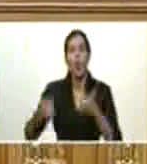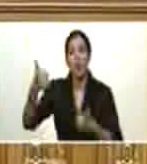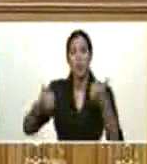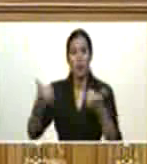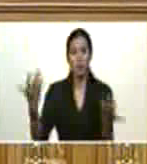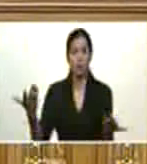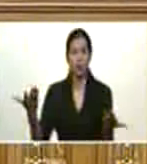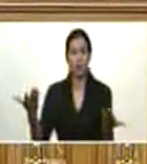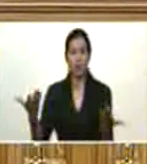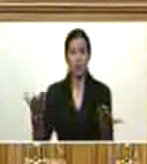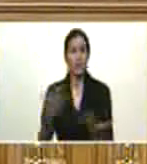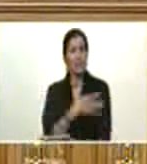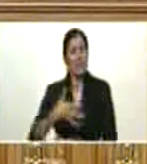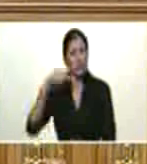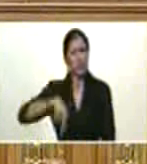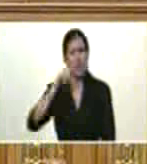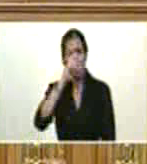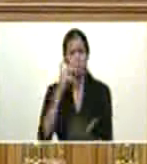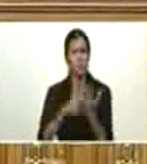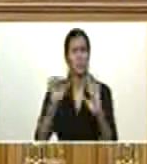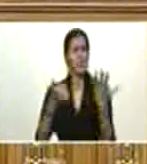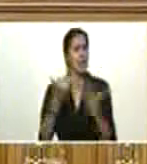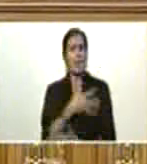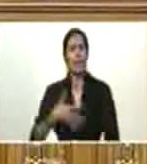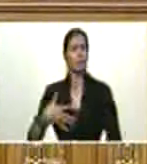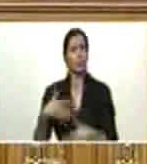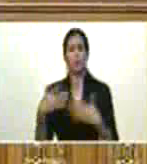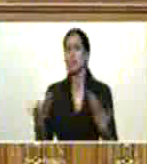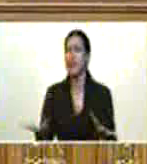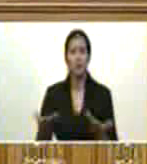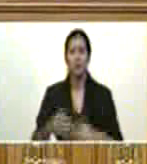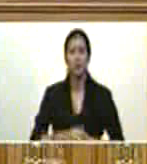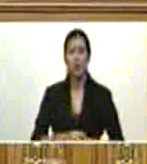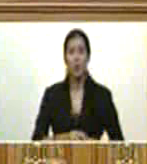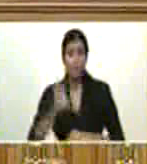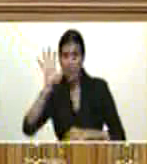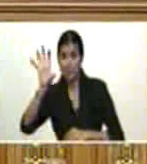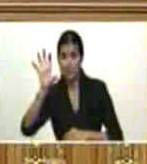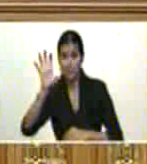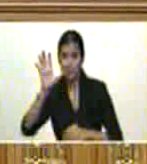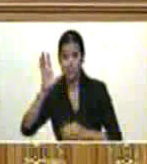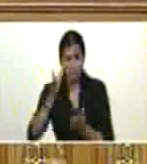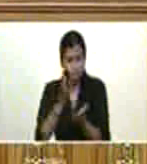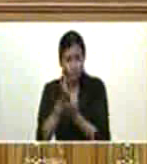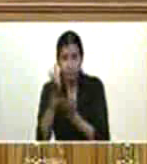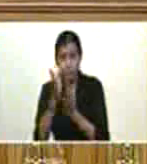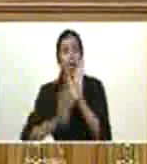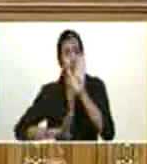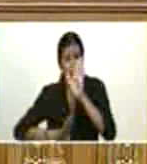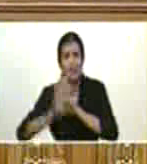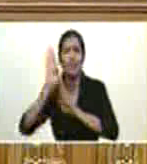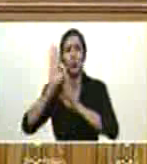¿Qué queremos en el año 2016? Que el país tome un rumbo de desarrollo